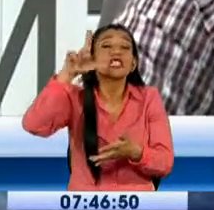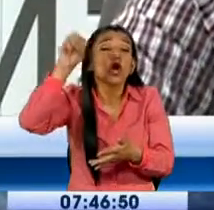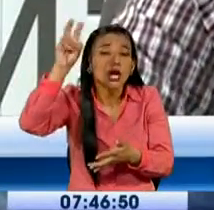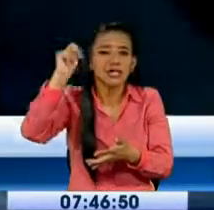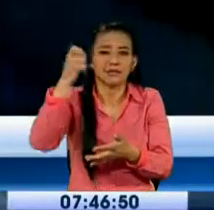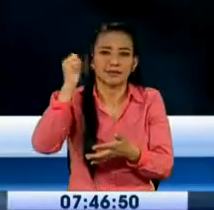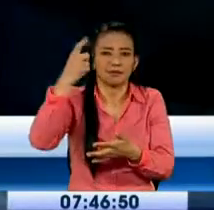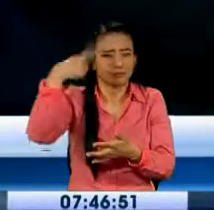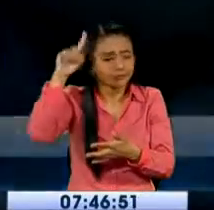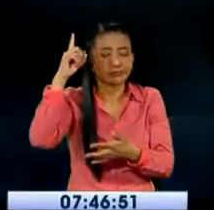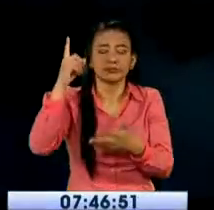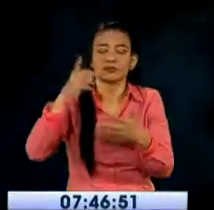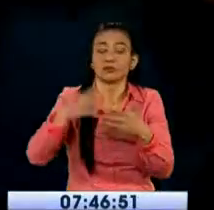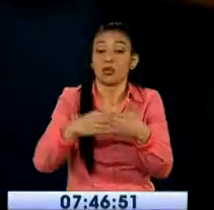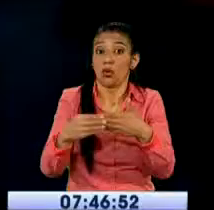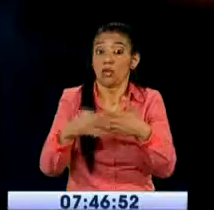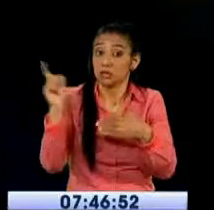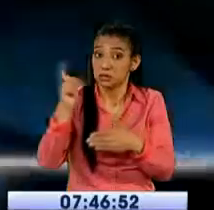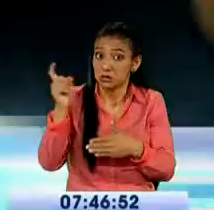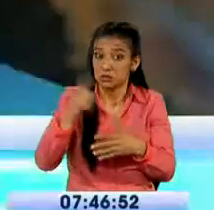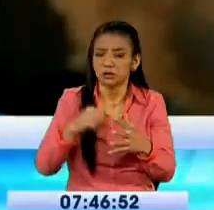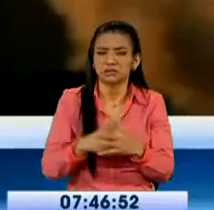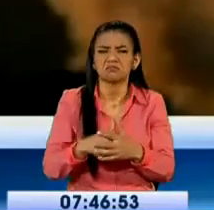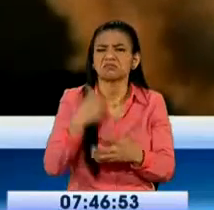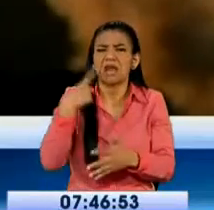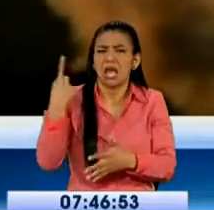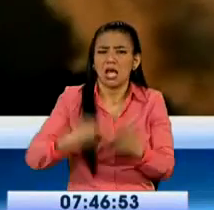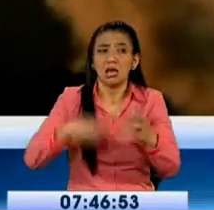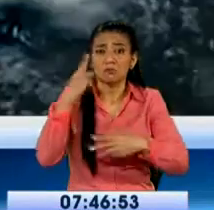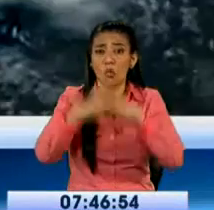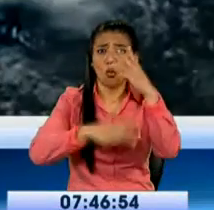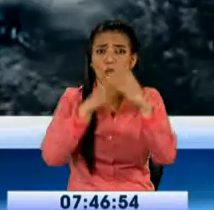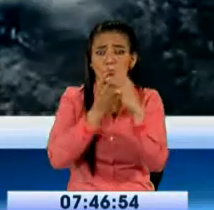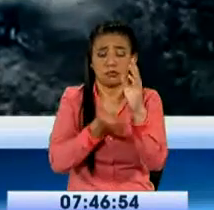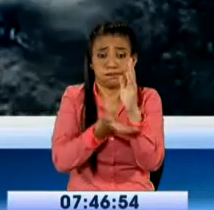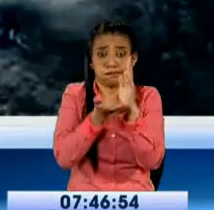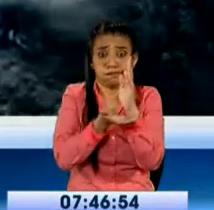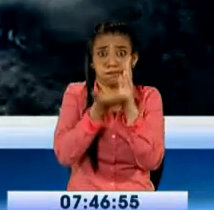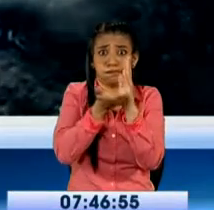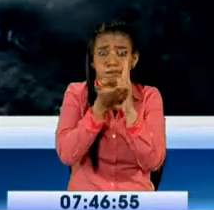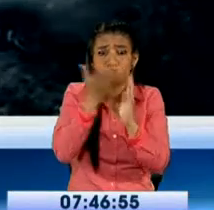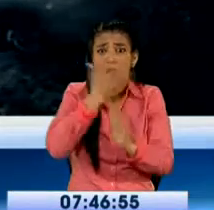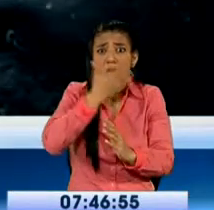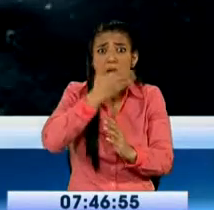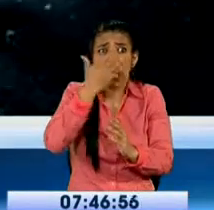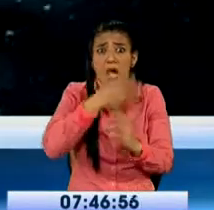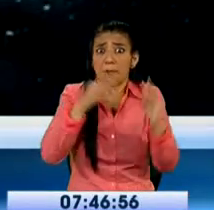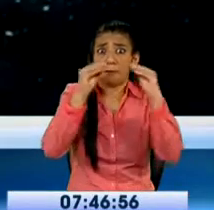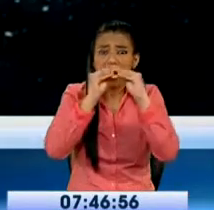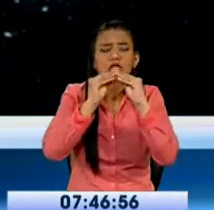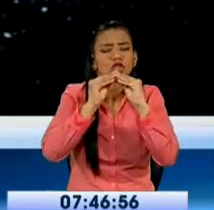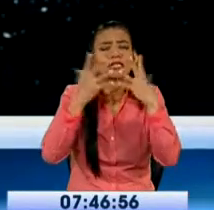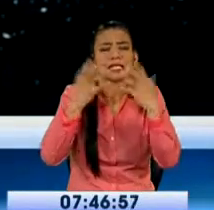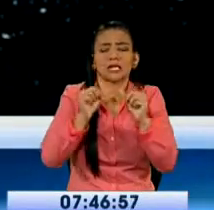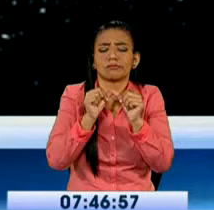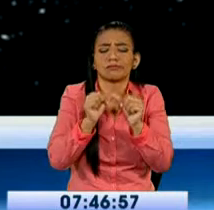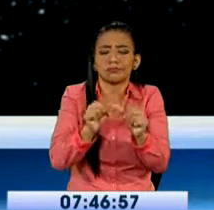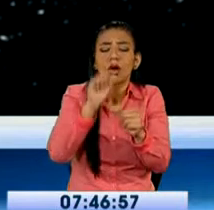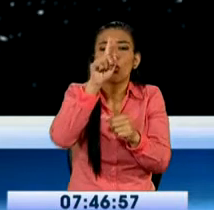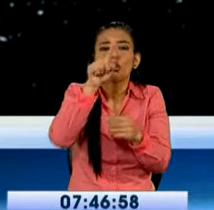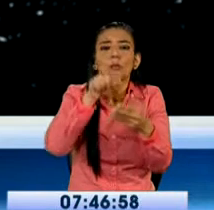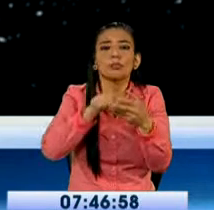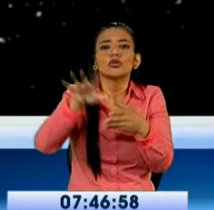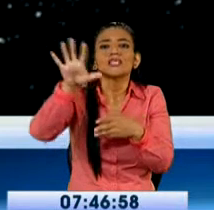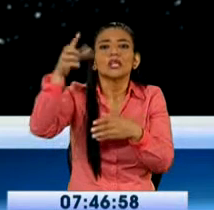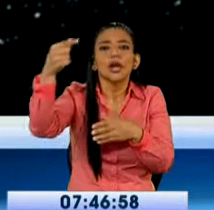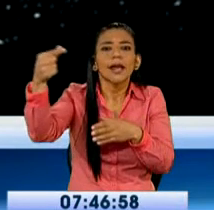3 billones de dólares. El objetivo es evitar que la temperatura del planeta siga en ascenso, para lo que se comprometen en estabilizar la temperatura en 1.5